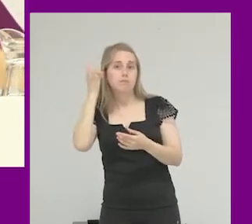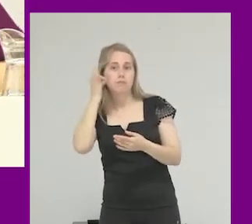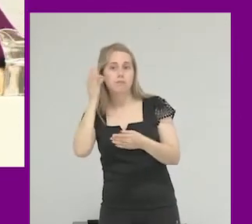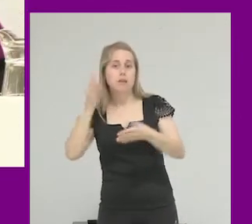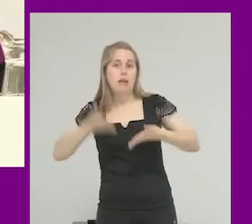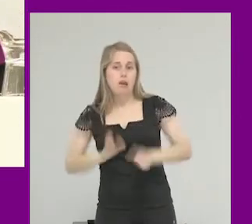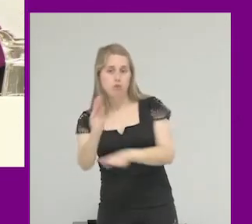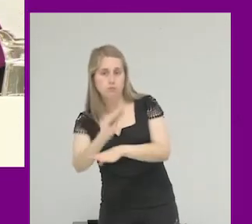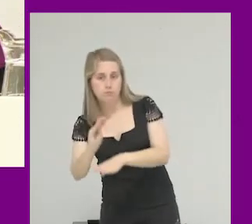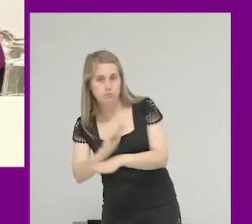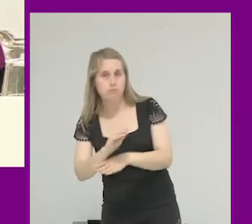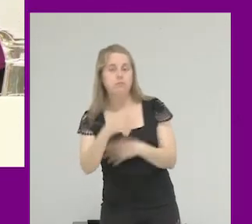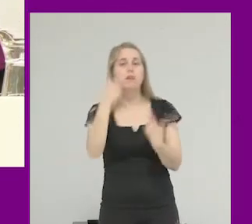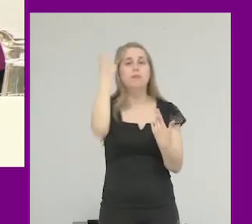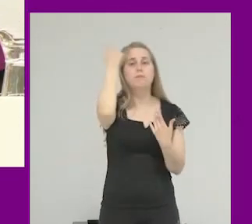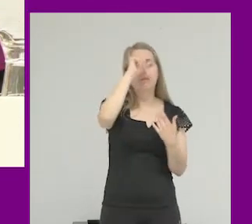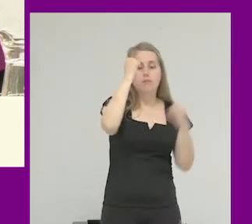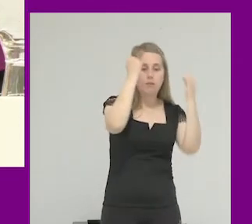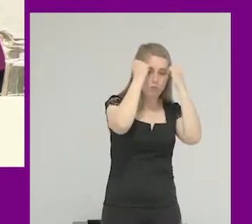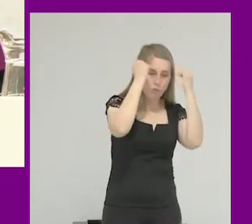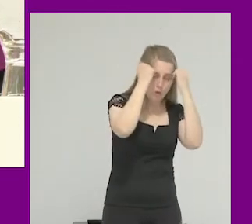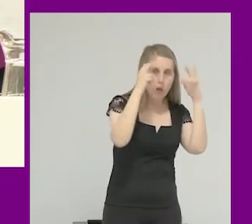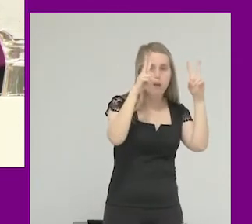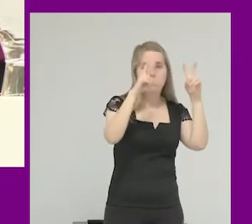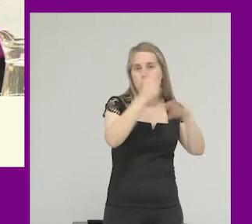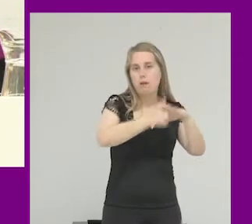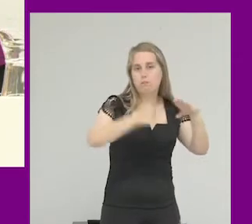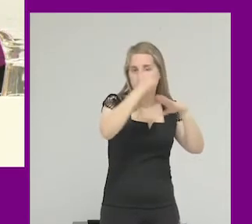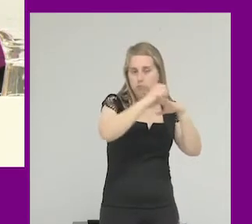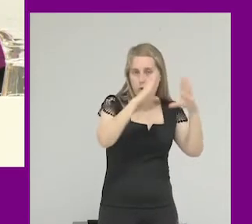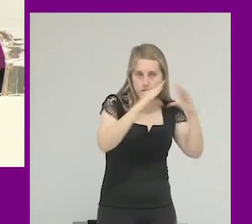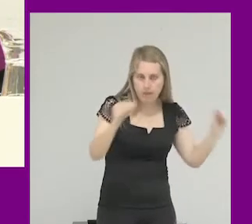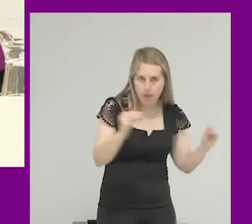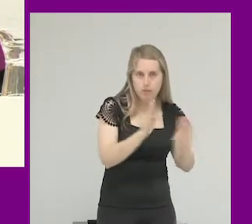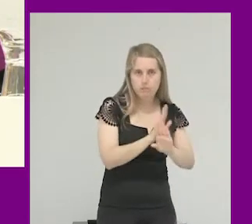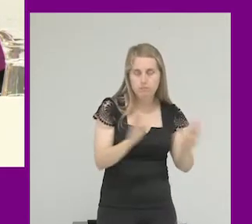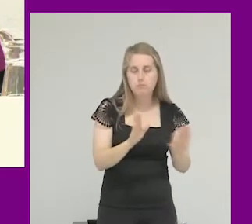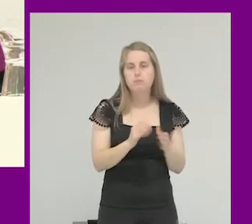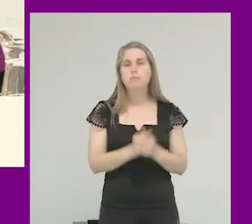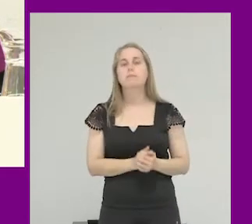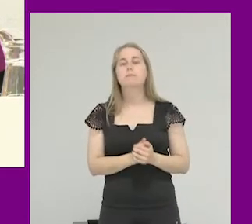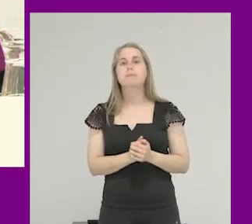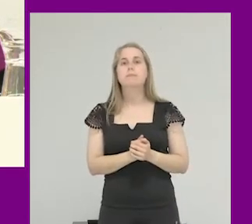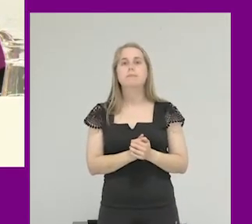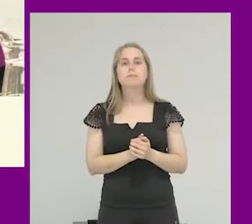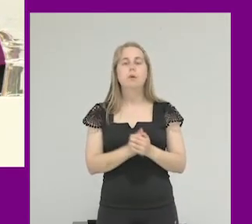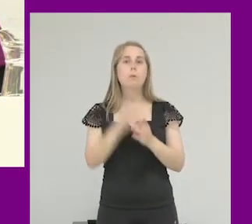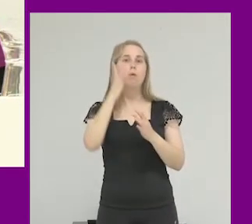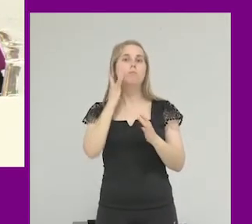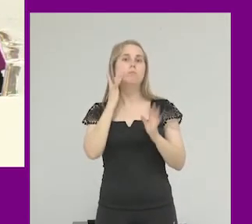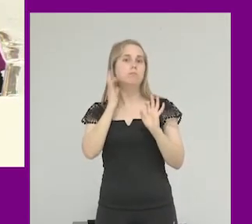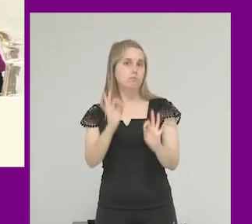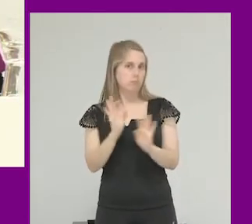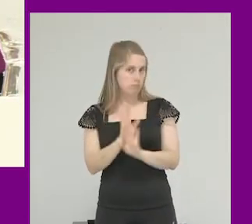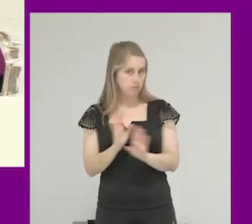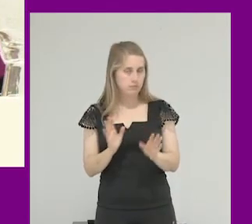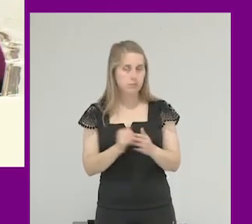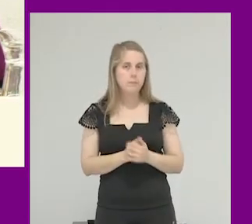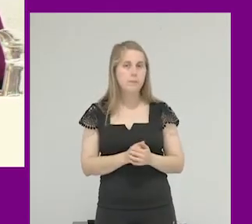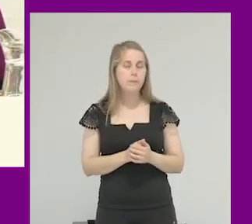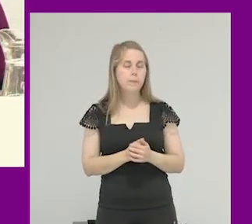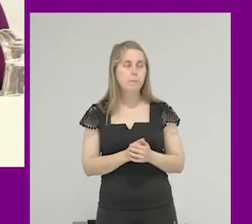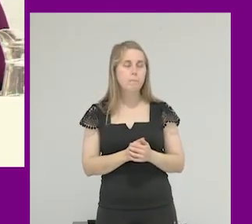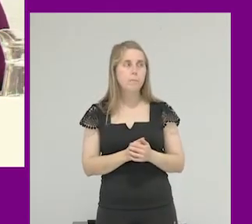ellos se dedicaban a estudiar y a hacer el tema de las cátedras. Pues bueno, lo decía por esto, por el tema de la objetividad. Llega un